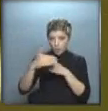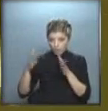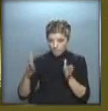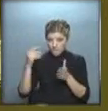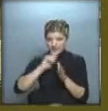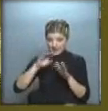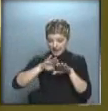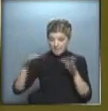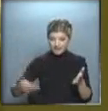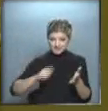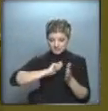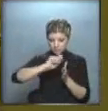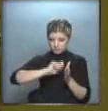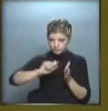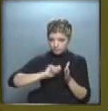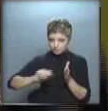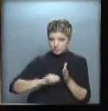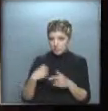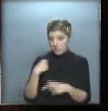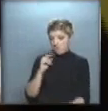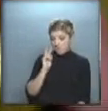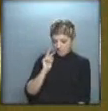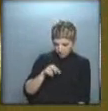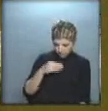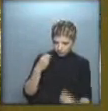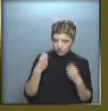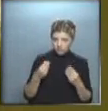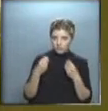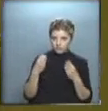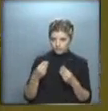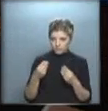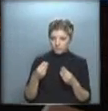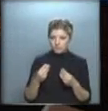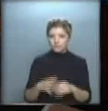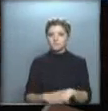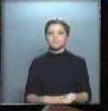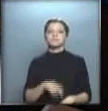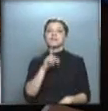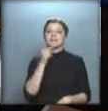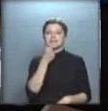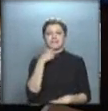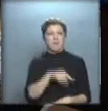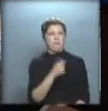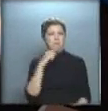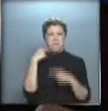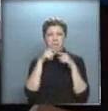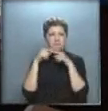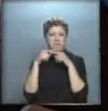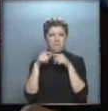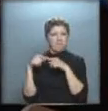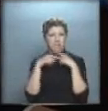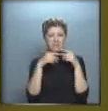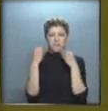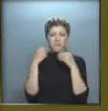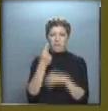escrito en la mesa, sí. Uh-huh. Pero son peleas absurdas, por Dios. ¿Por qué pelearse por un pibe? Es que yo no le